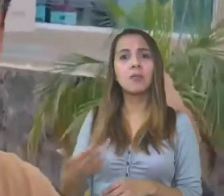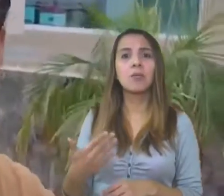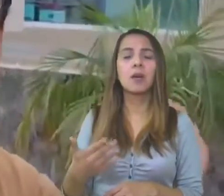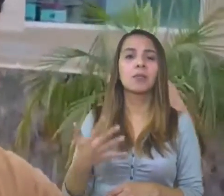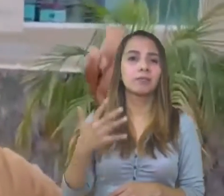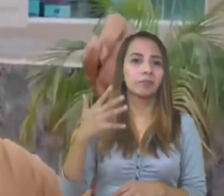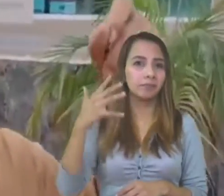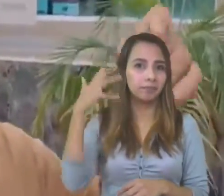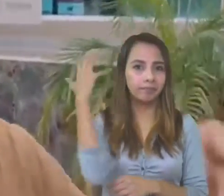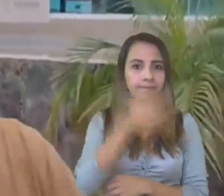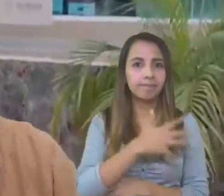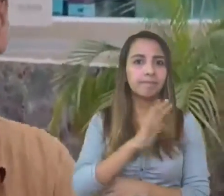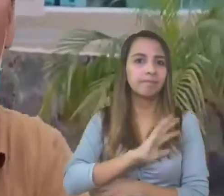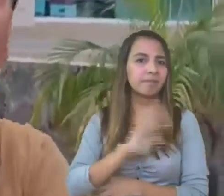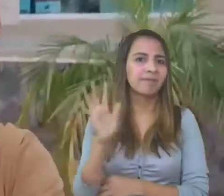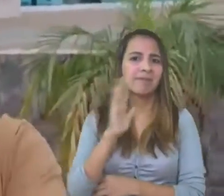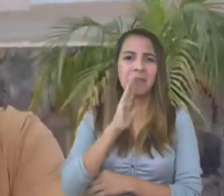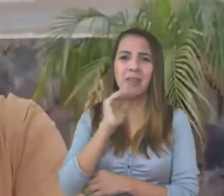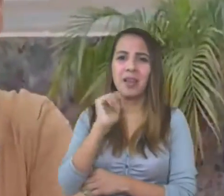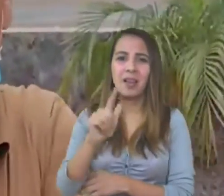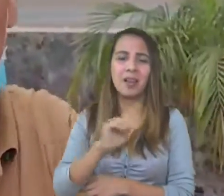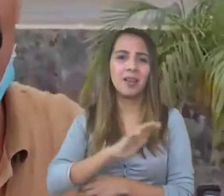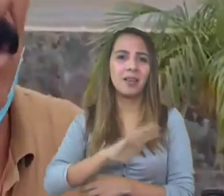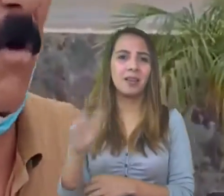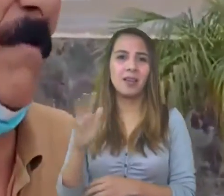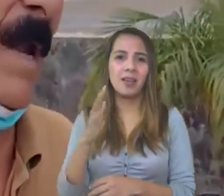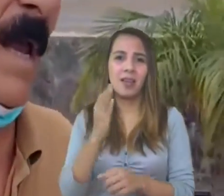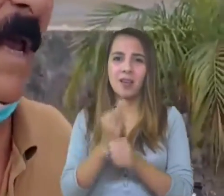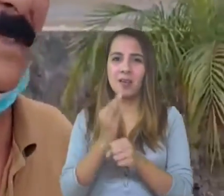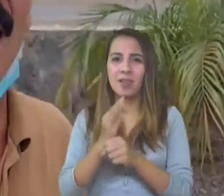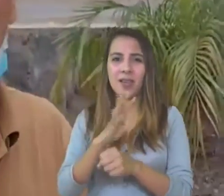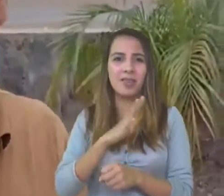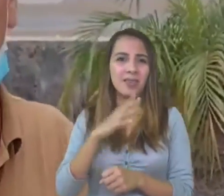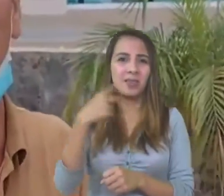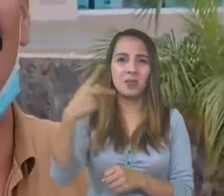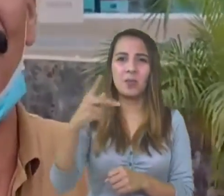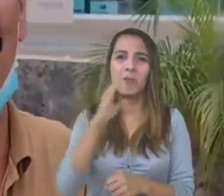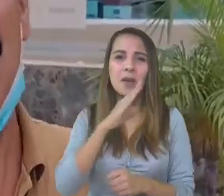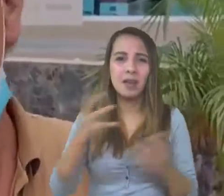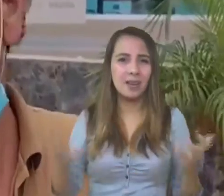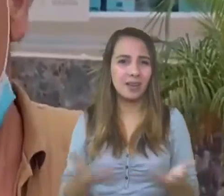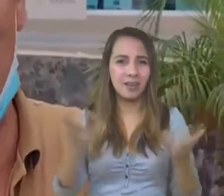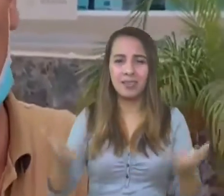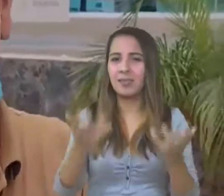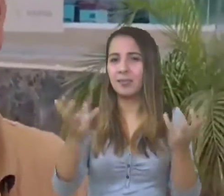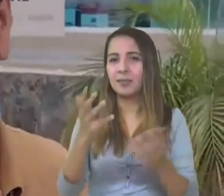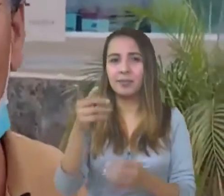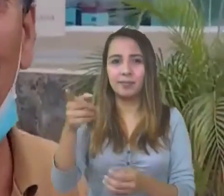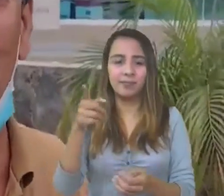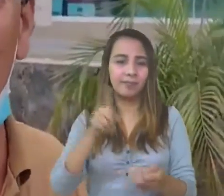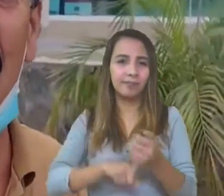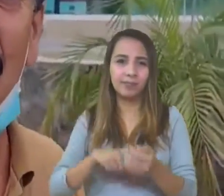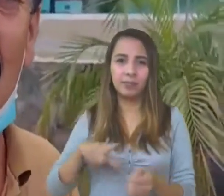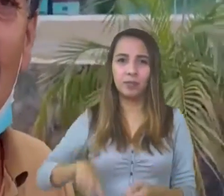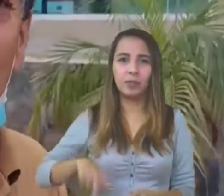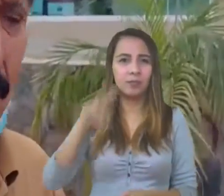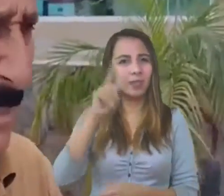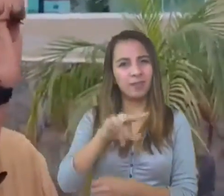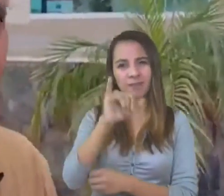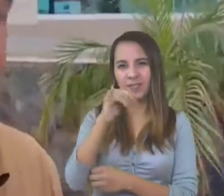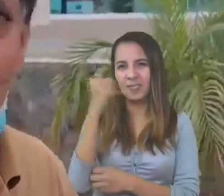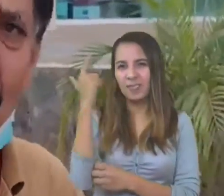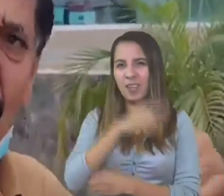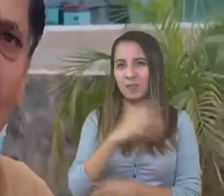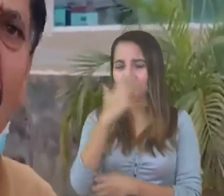feria, está totalmente... Hay una estela de su mala actuación como servidor público. Una tristeza bien fea,